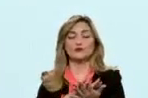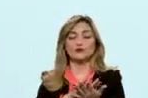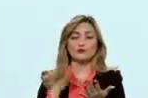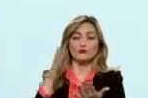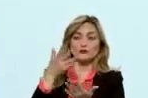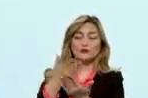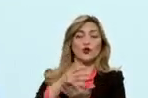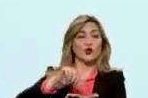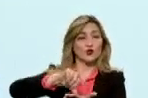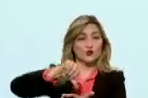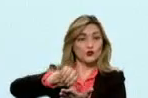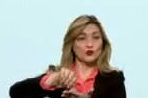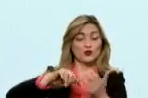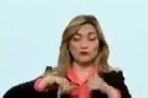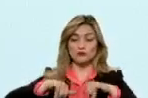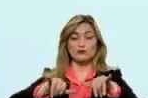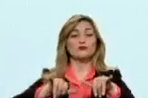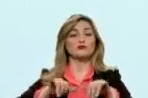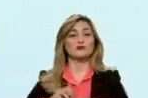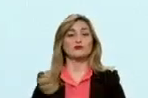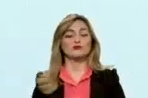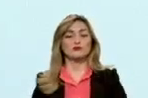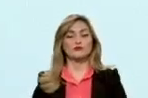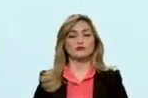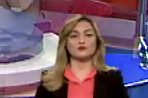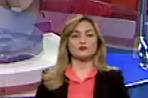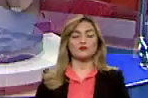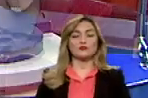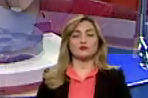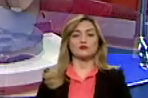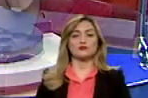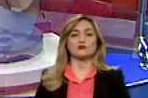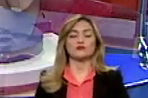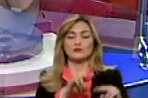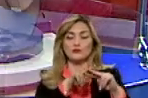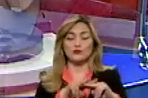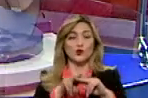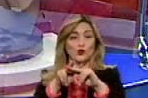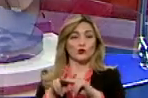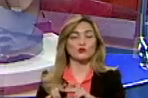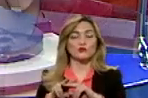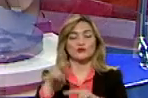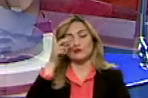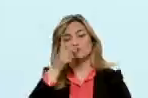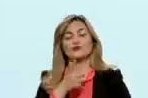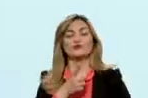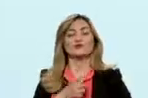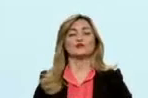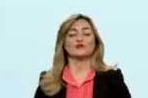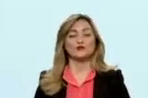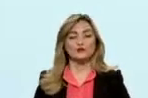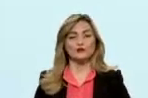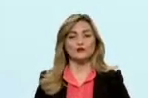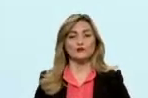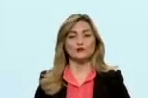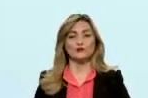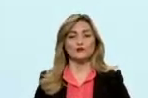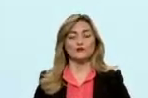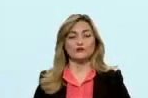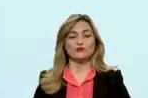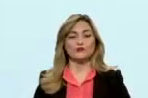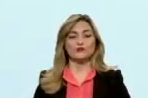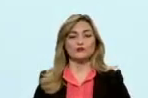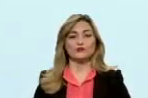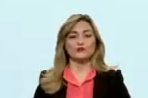ciudades sostenibles en el tiempo. Entonces creo que se debería revisar, sí, la medida, pero en el sentido complementario,